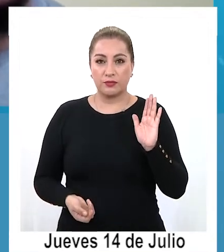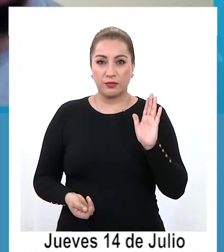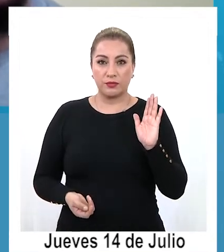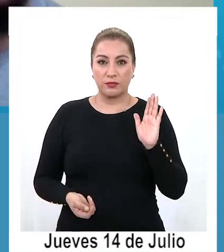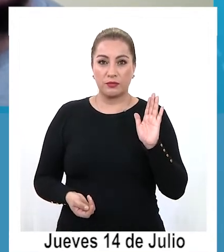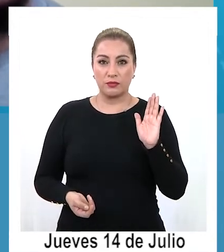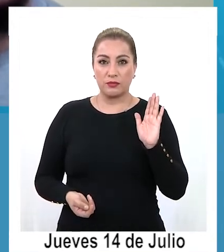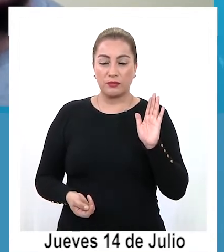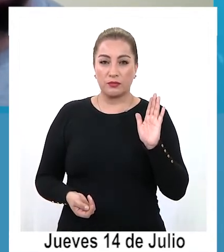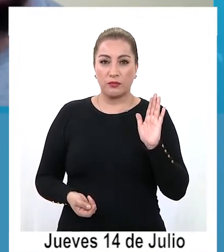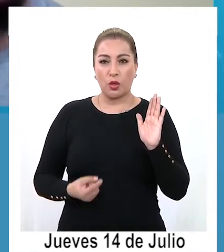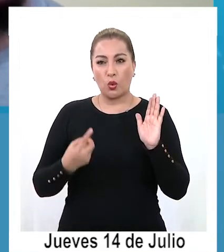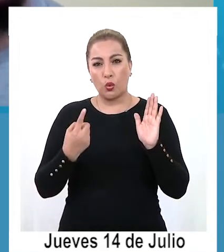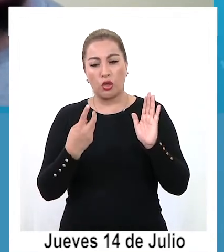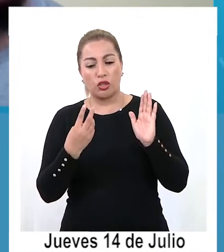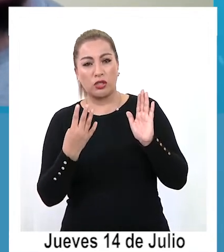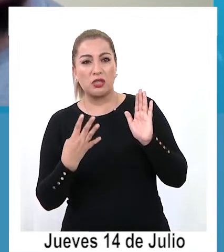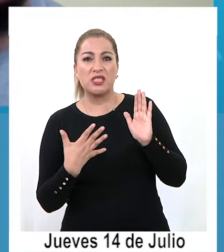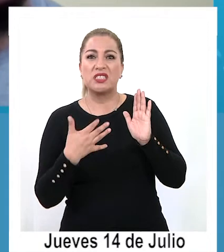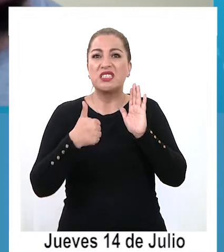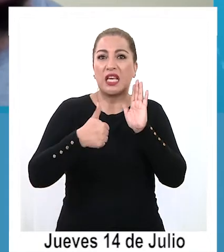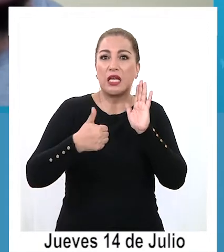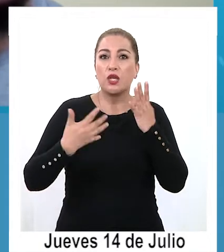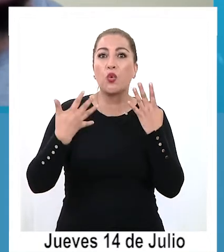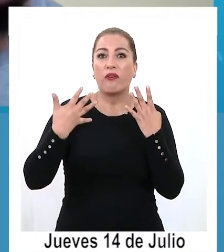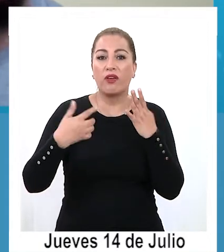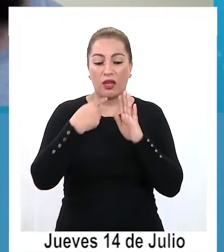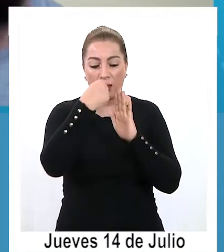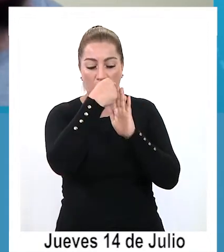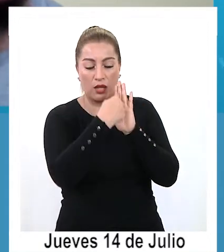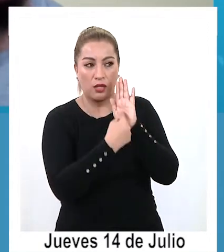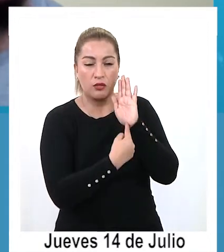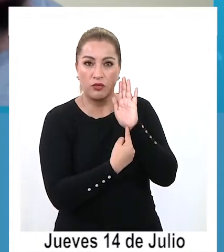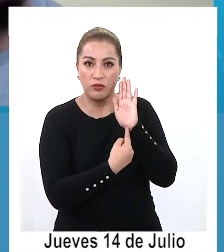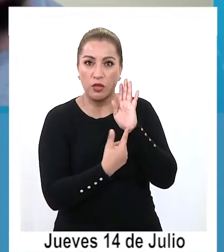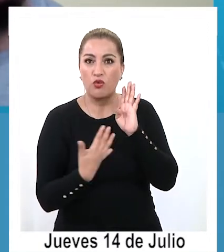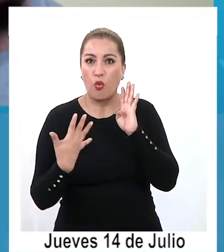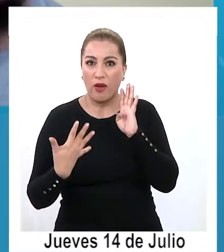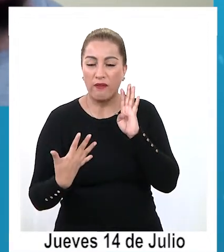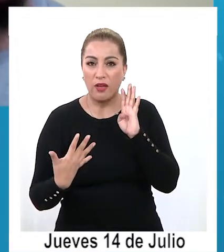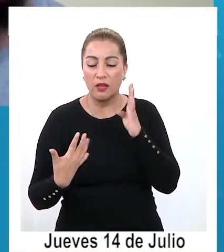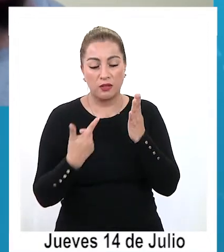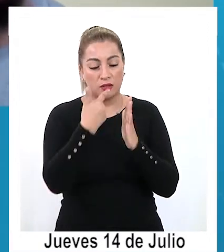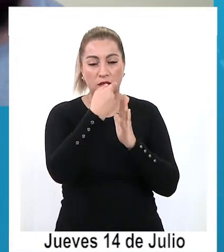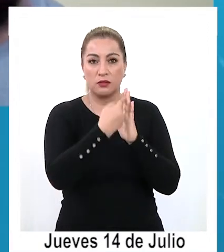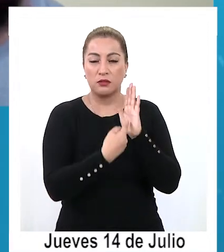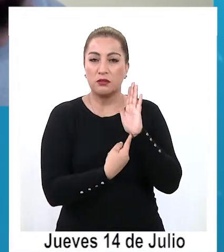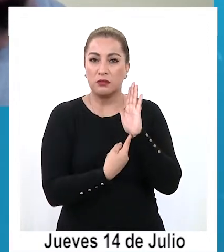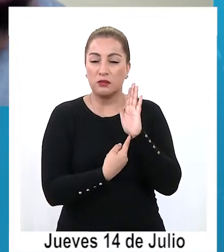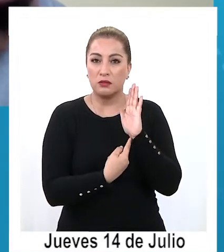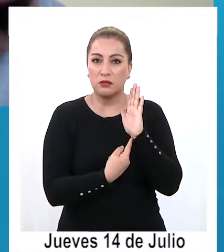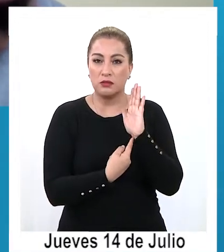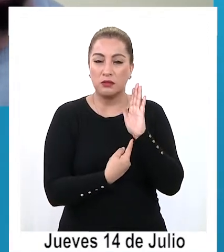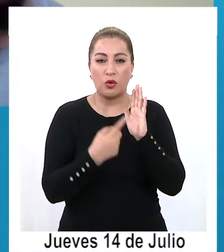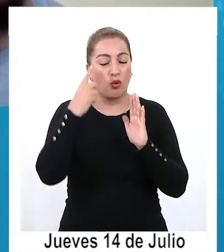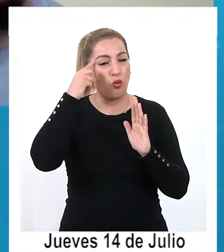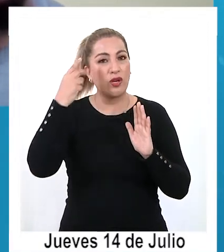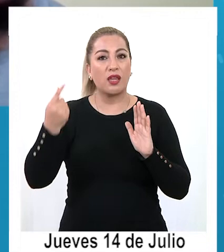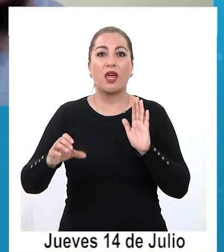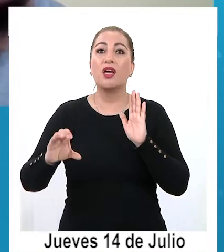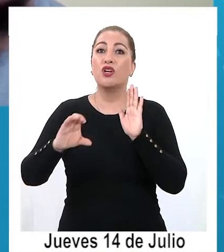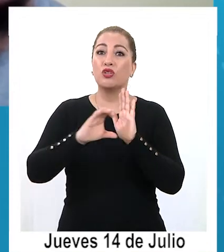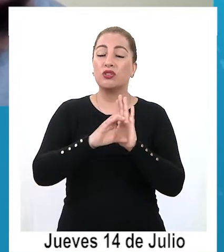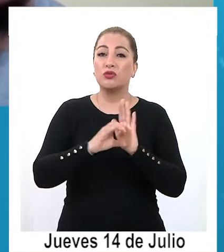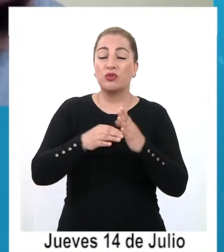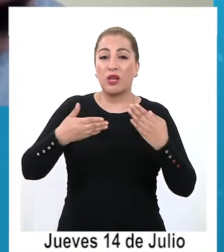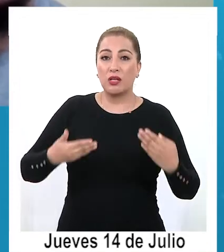al menos 1, 2, 3, 4, 5, 6, 9, por lo menos 9 episodios en los cuales, bajo la constitución